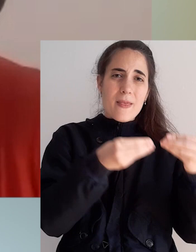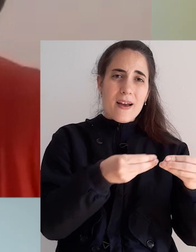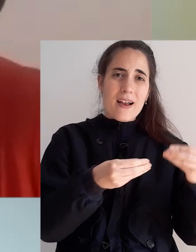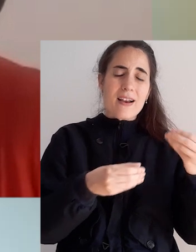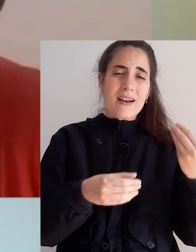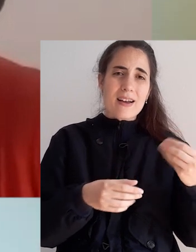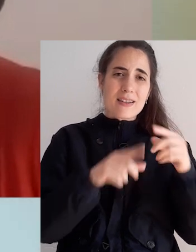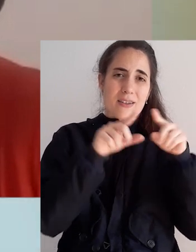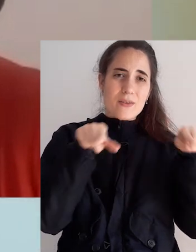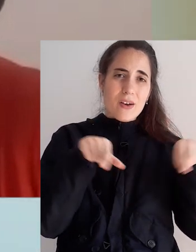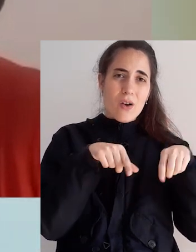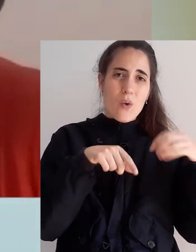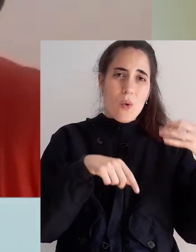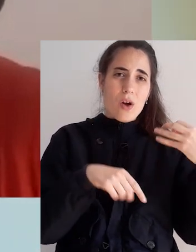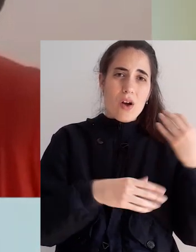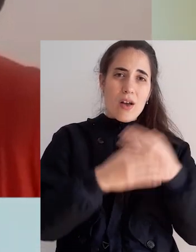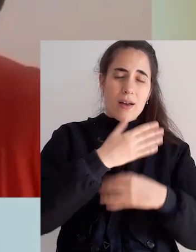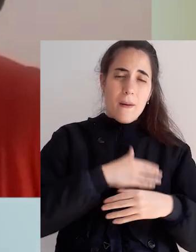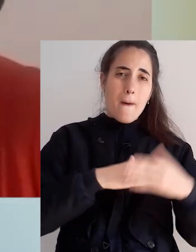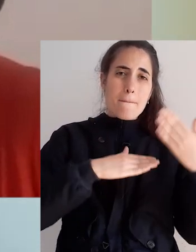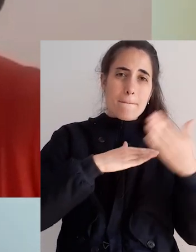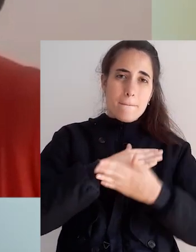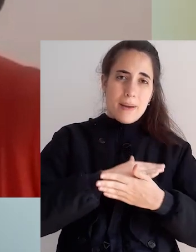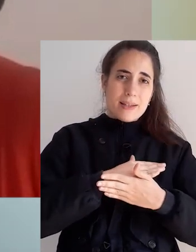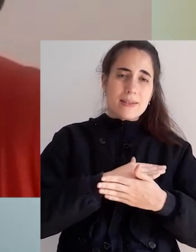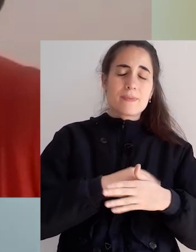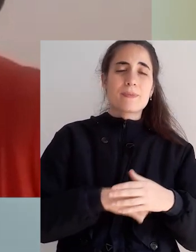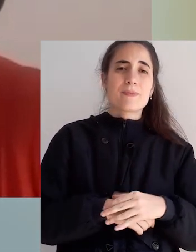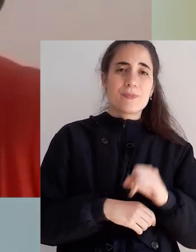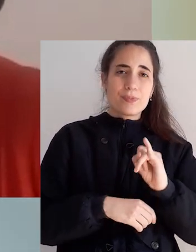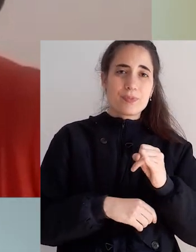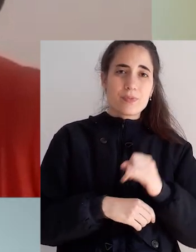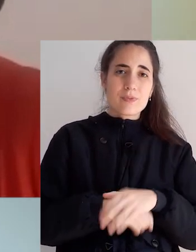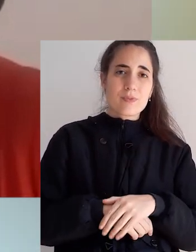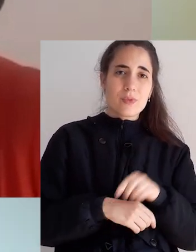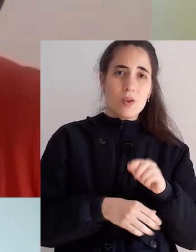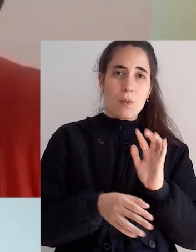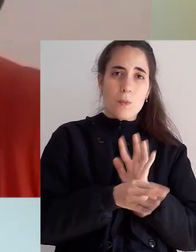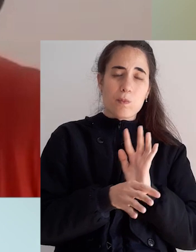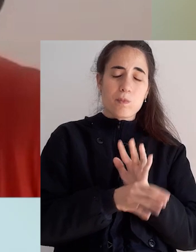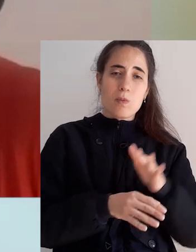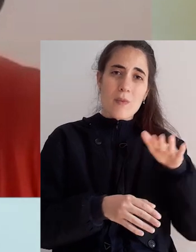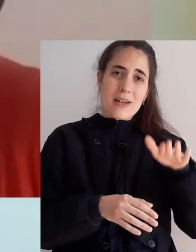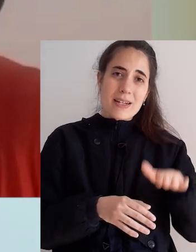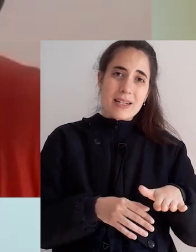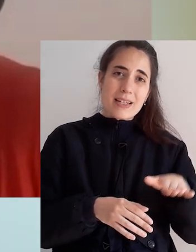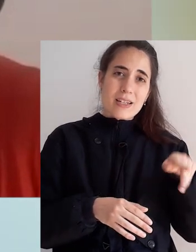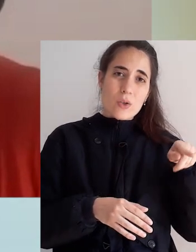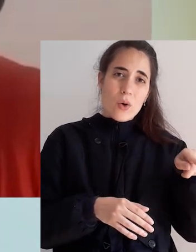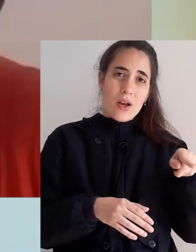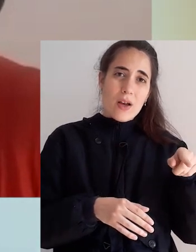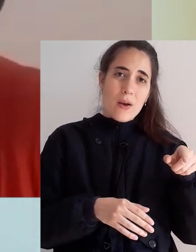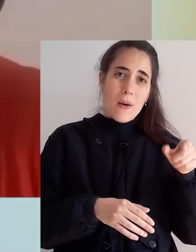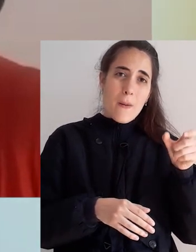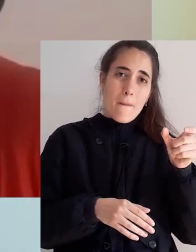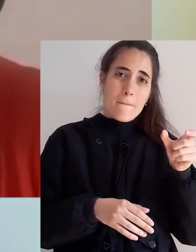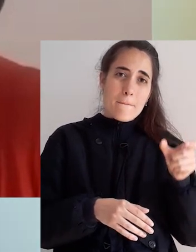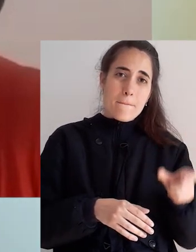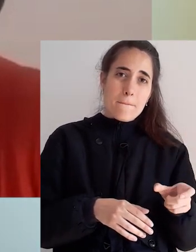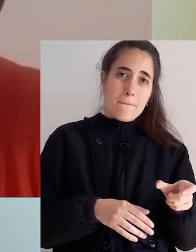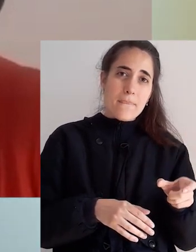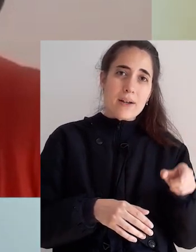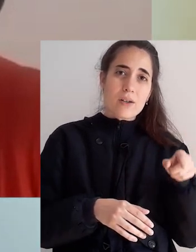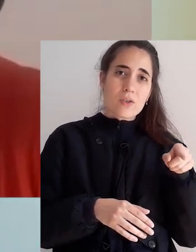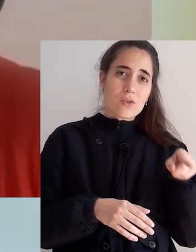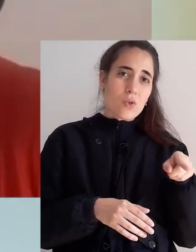por discapacidad abarcaría a toda persona que tuviera algún grado o algún porcentual de discapacidad. O sea que eso unifica un